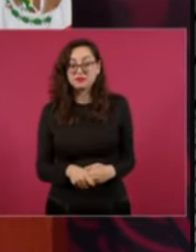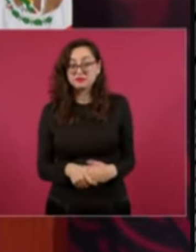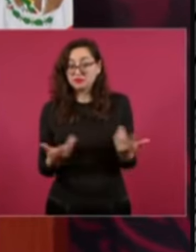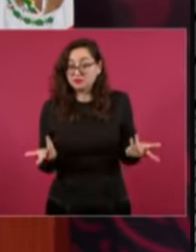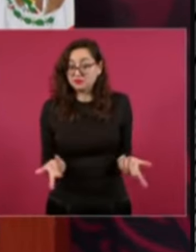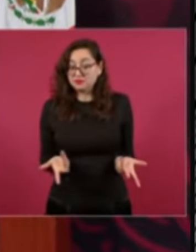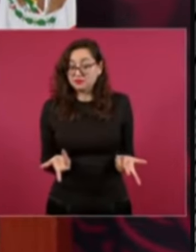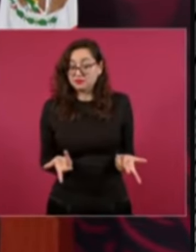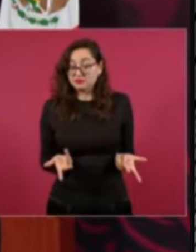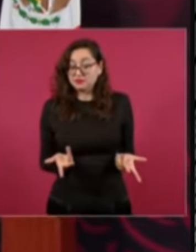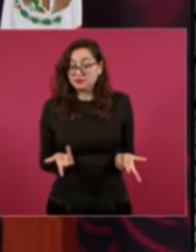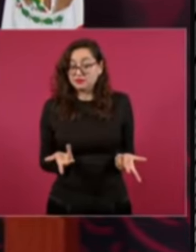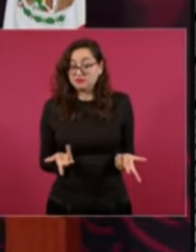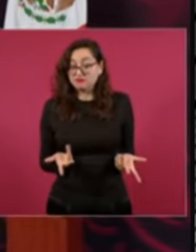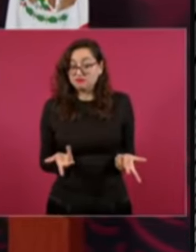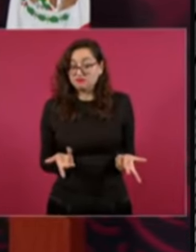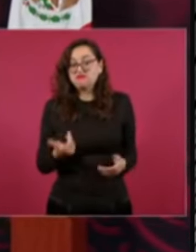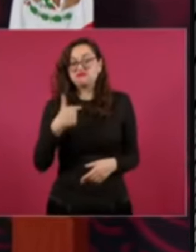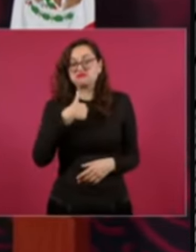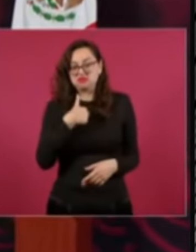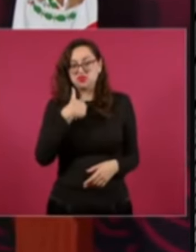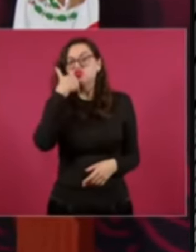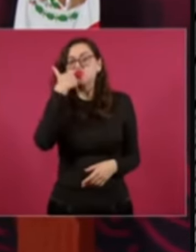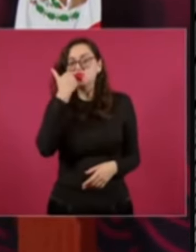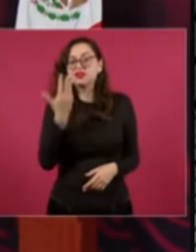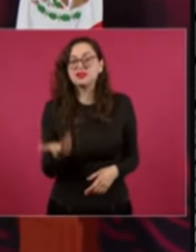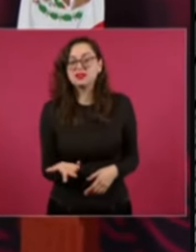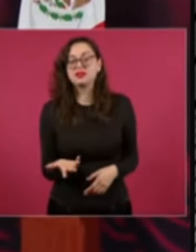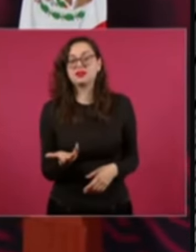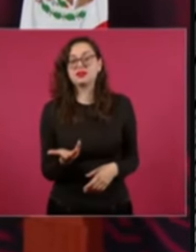Entonces, a mí me gustaría